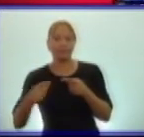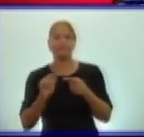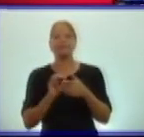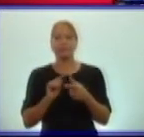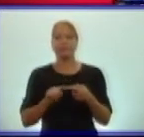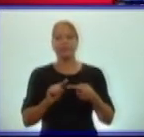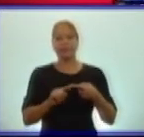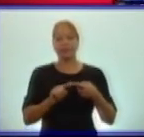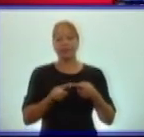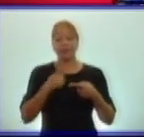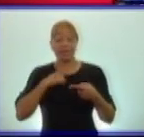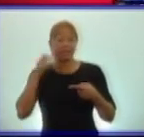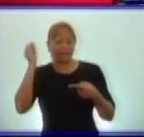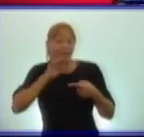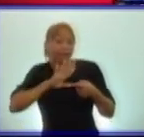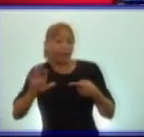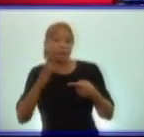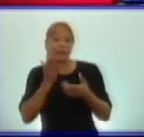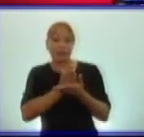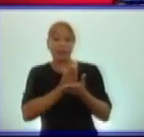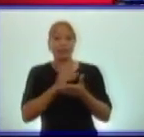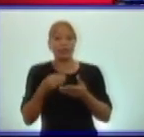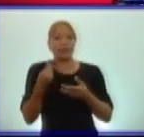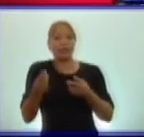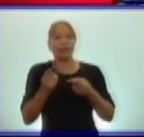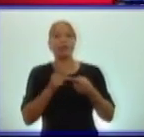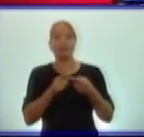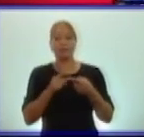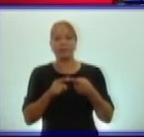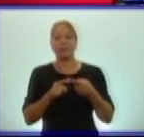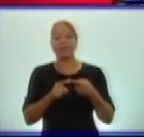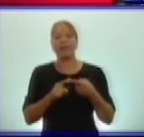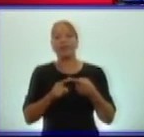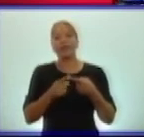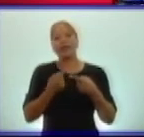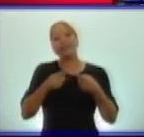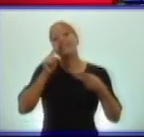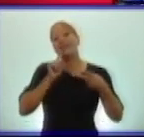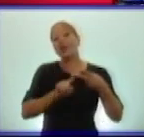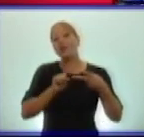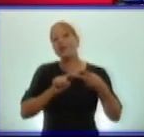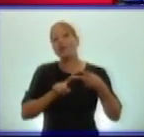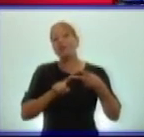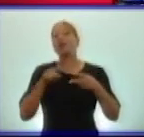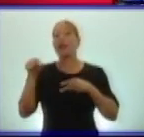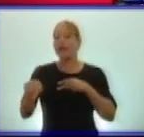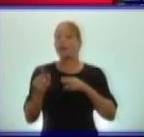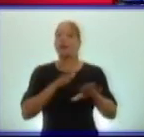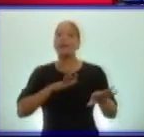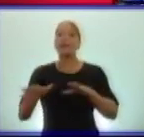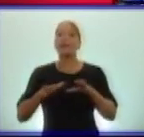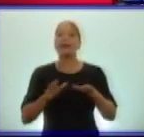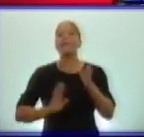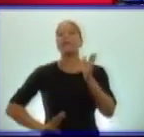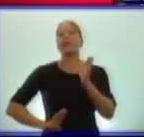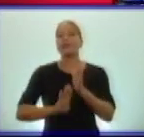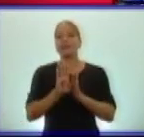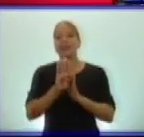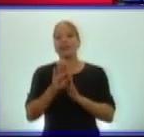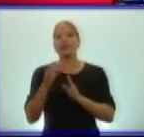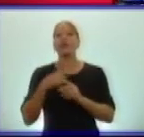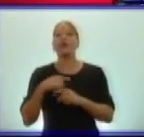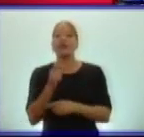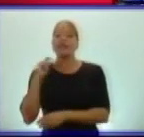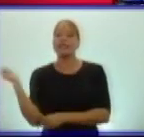tienen aprendido de sus clases en cada una de sus escuelas, y segundo, la va a ir preparando para el desarrollo del